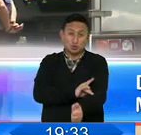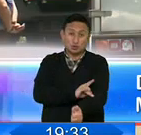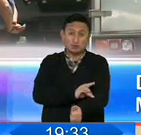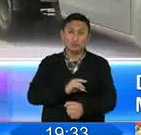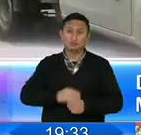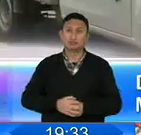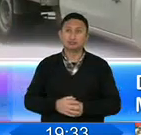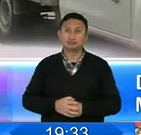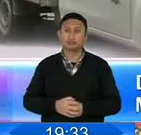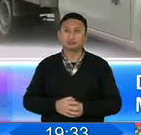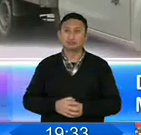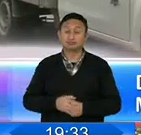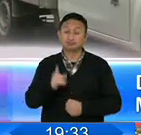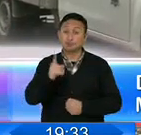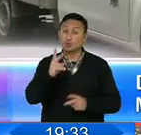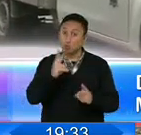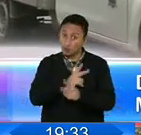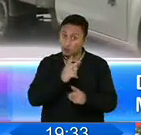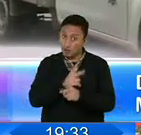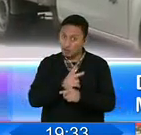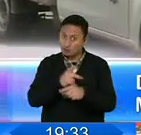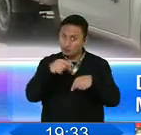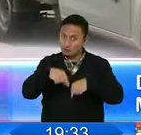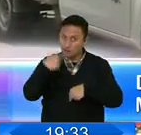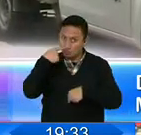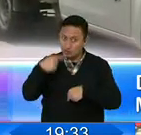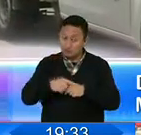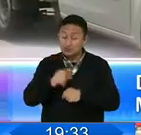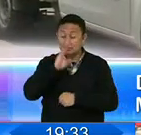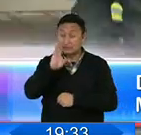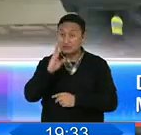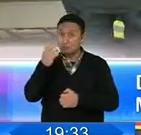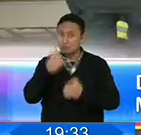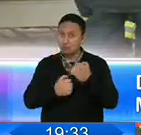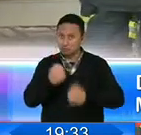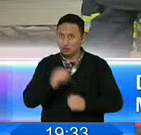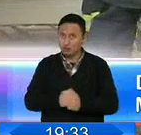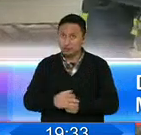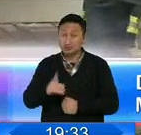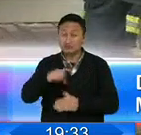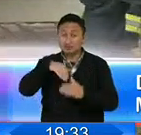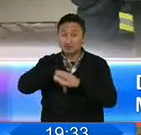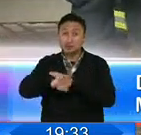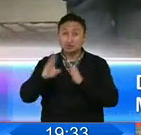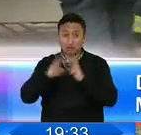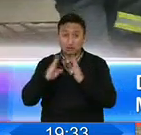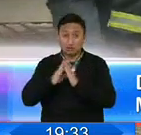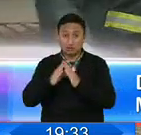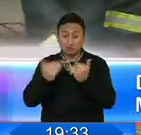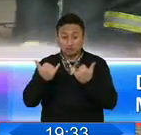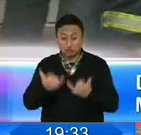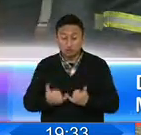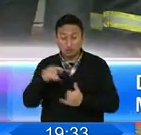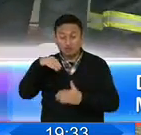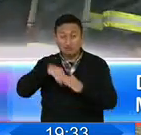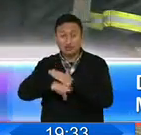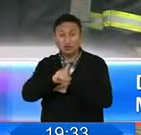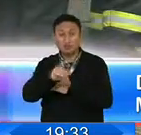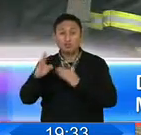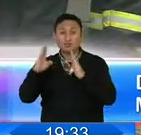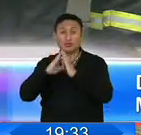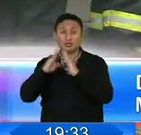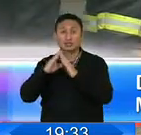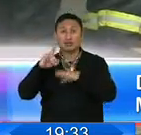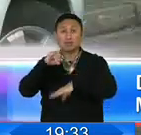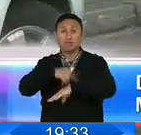oxígeno. Tenga cuidado, artefactos de combustión siempre representan un riesgo, más cuando están al interior. En este caso, el calefón estaba instalado en el